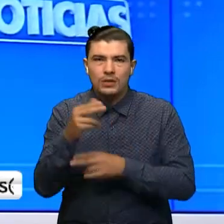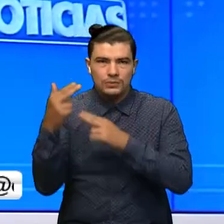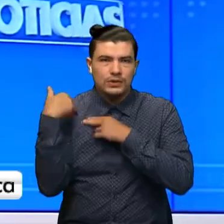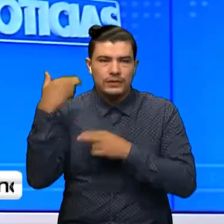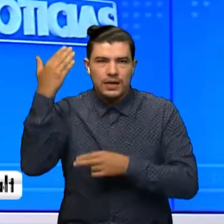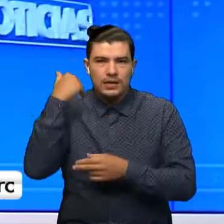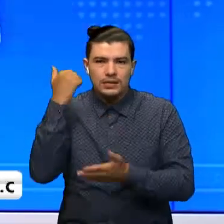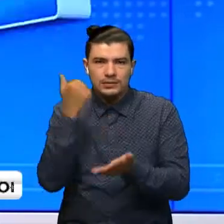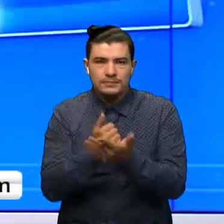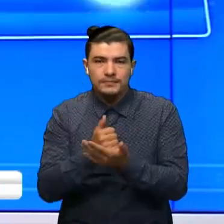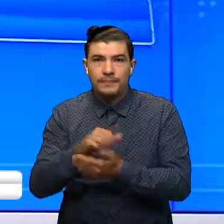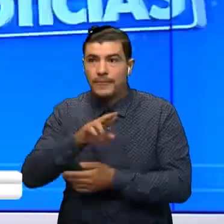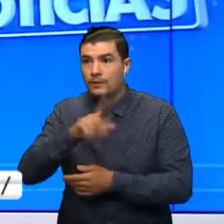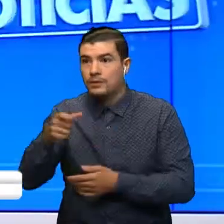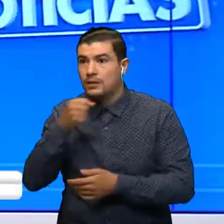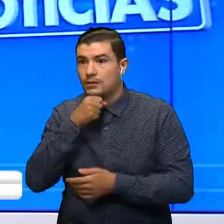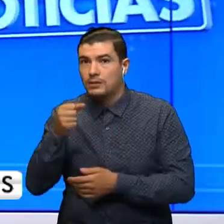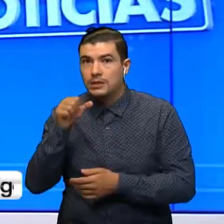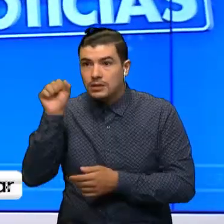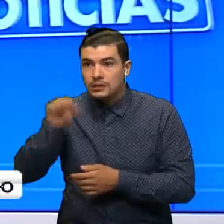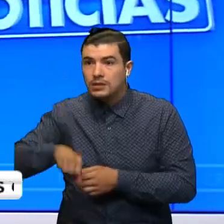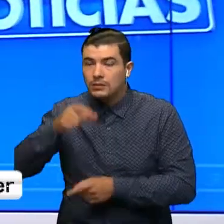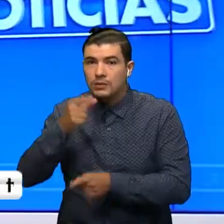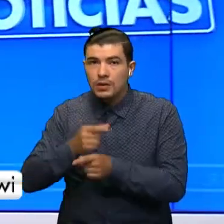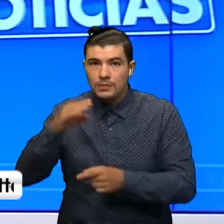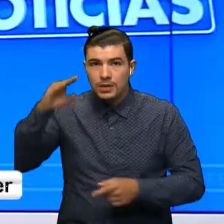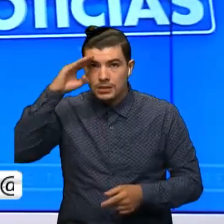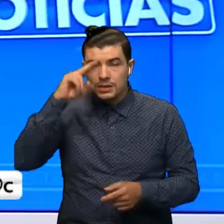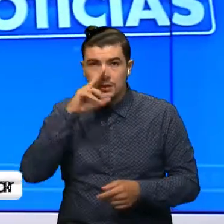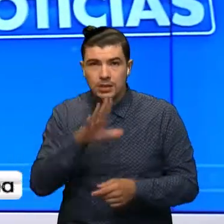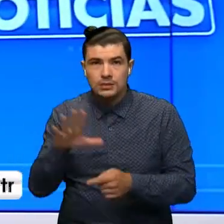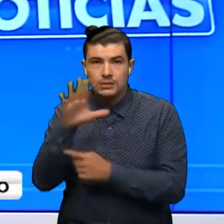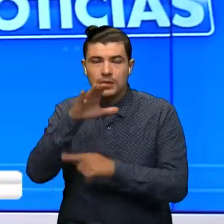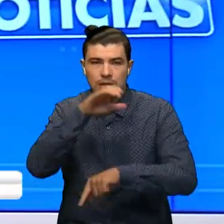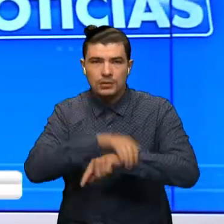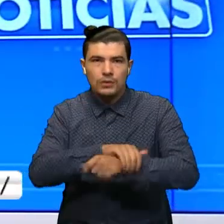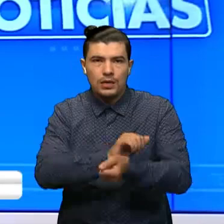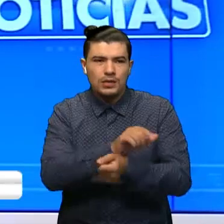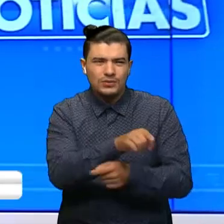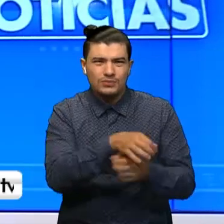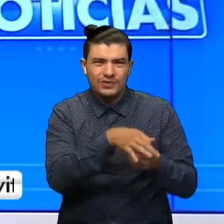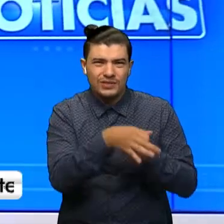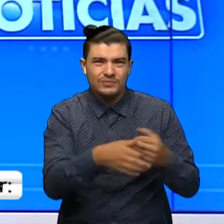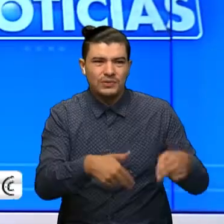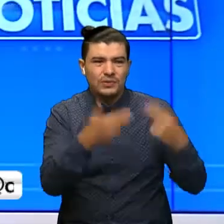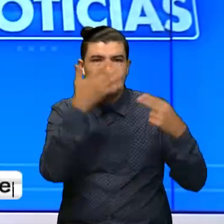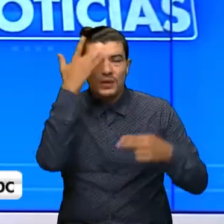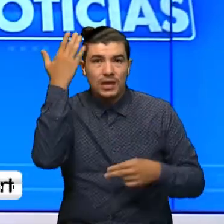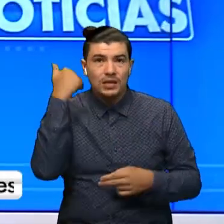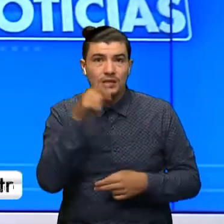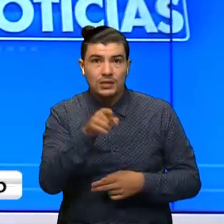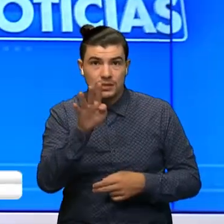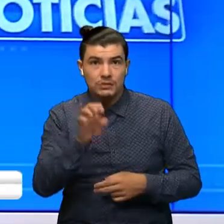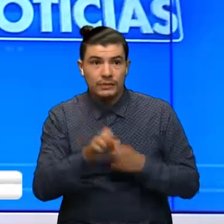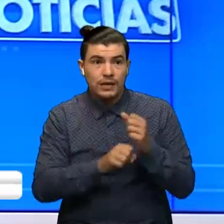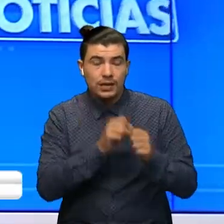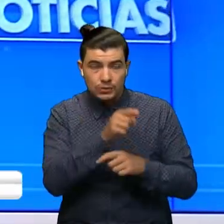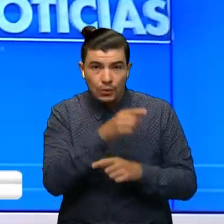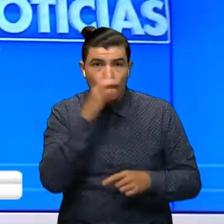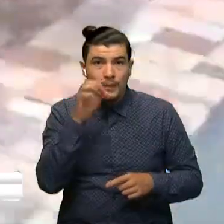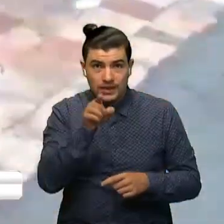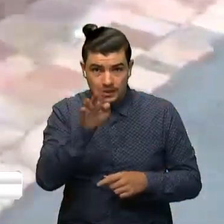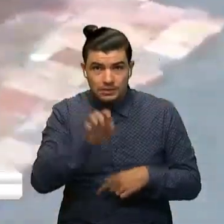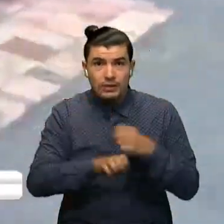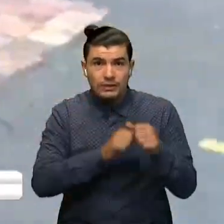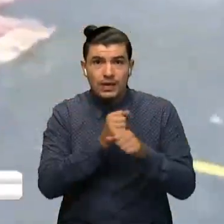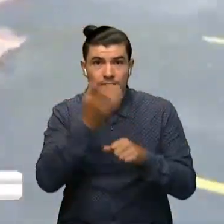mucha atención en otras noticias judiciales la policía capturó en tunja a un hombre de 19 años que era buscado por actos sexuales con menor de 14 años